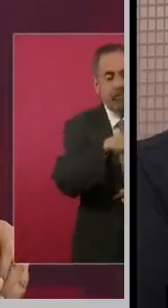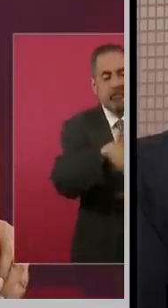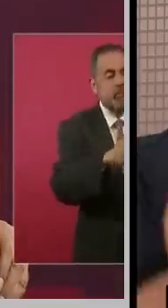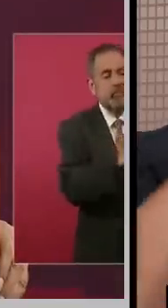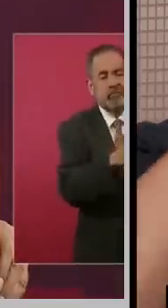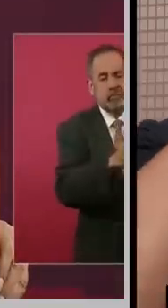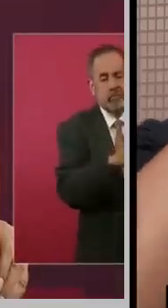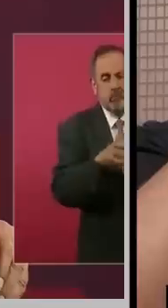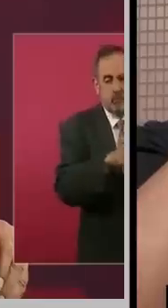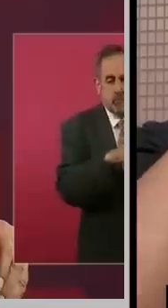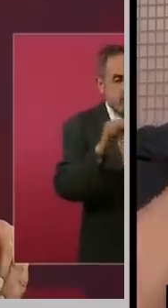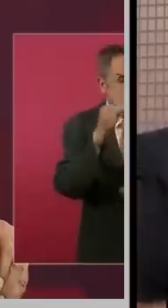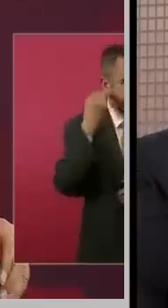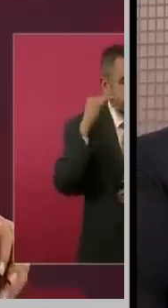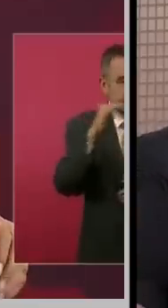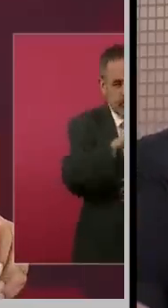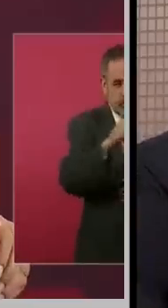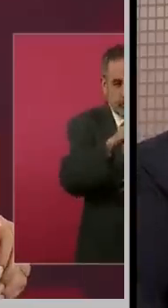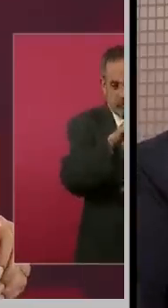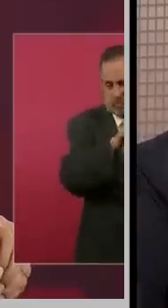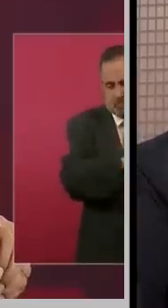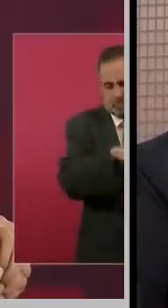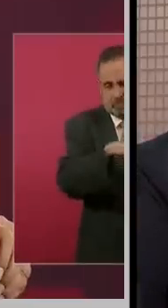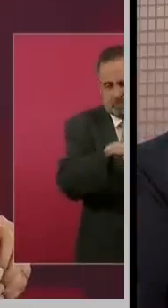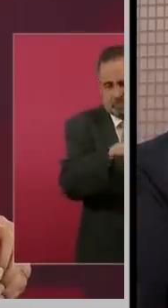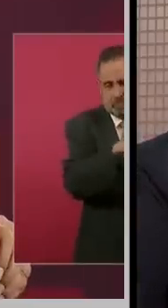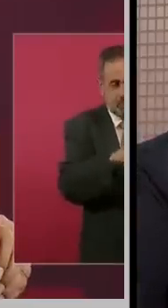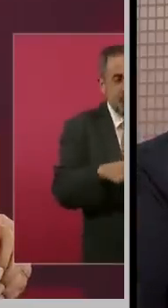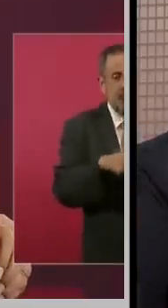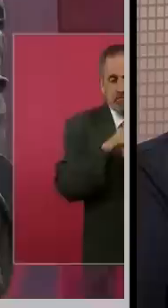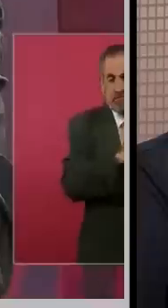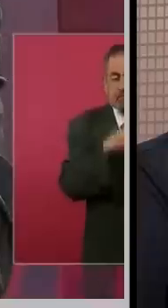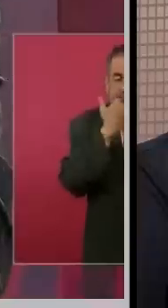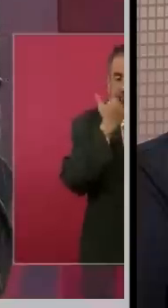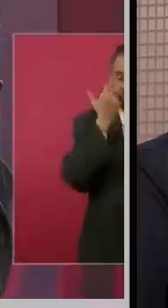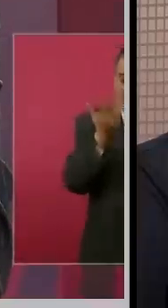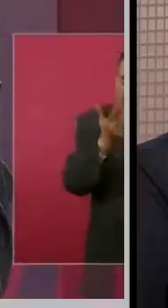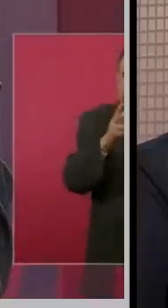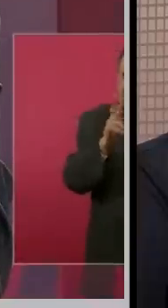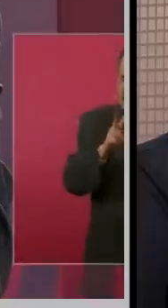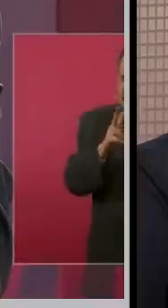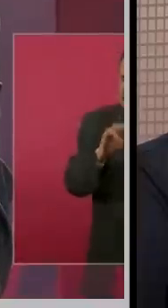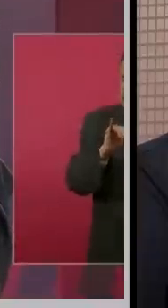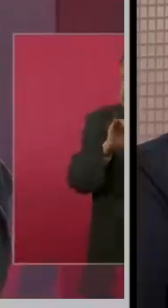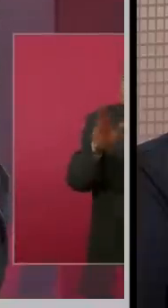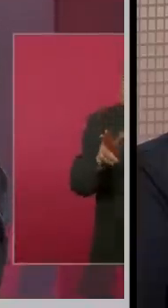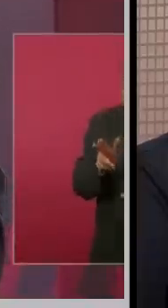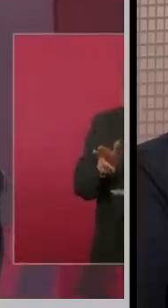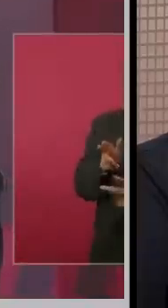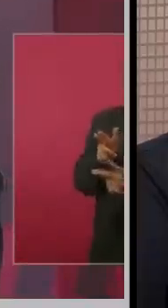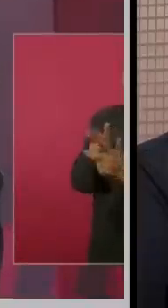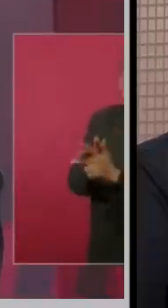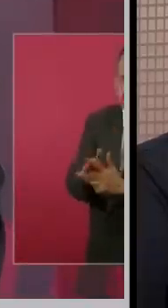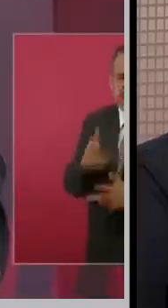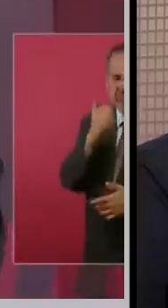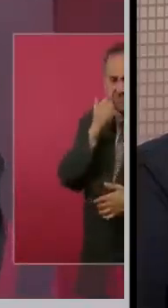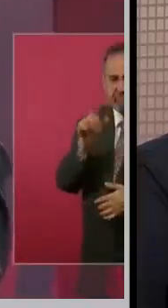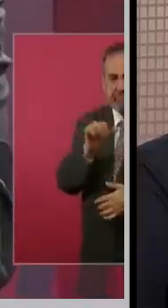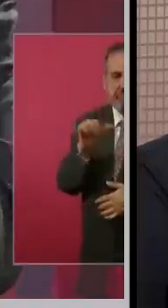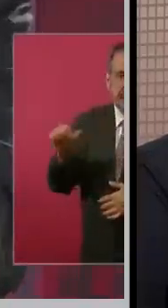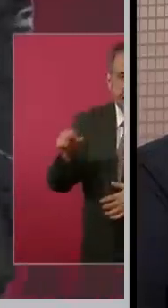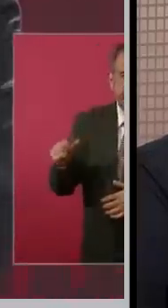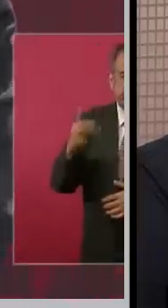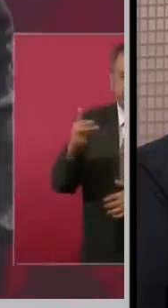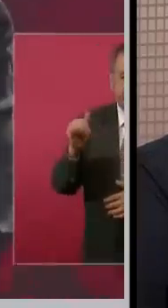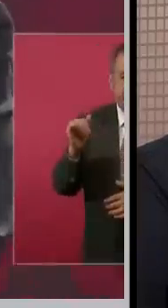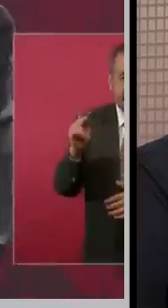los grupos que opera en la región estaba queriendo dañar al